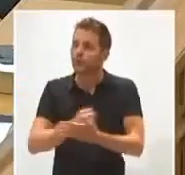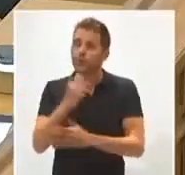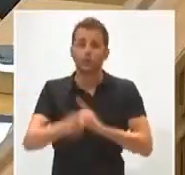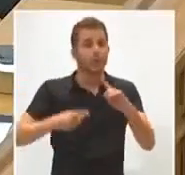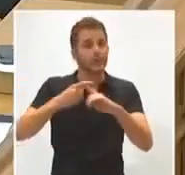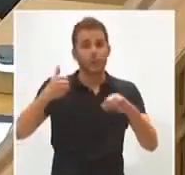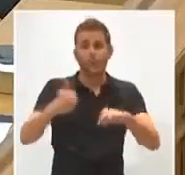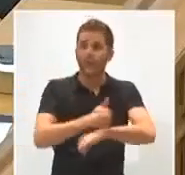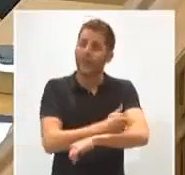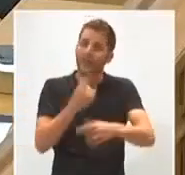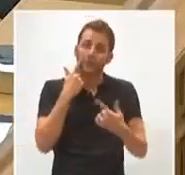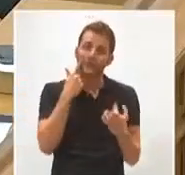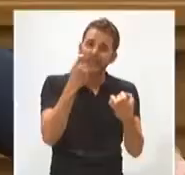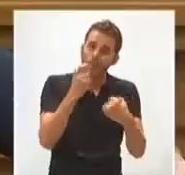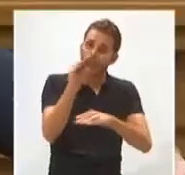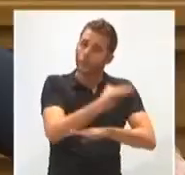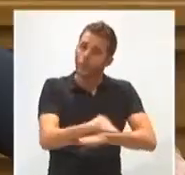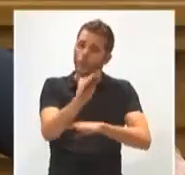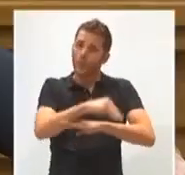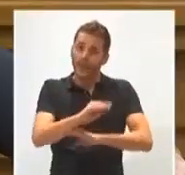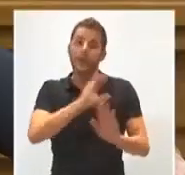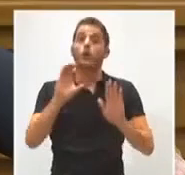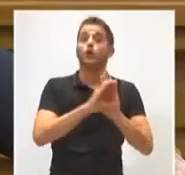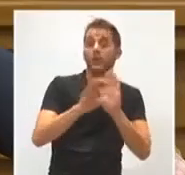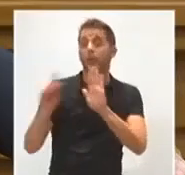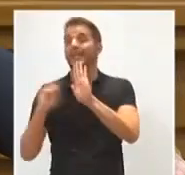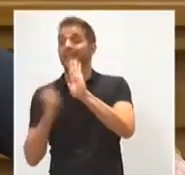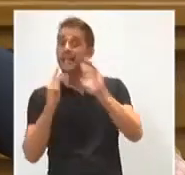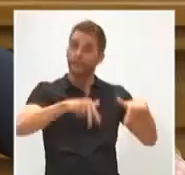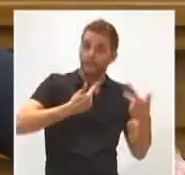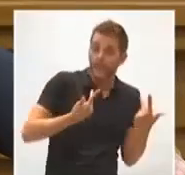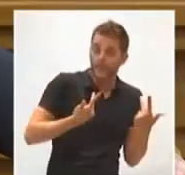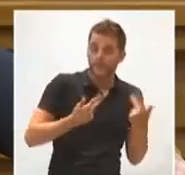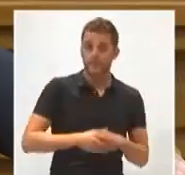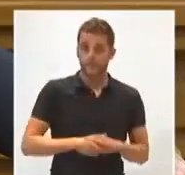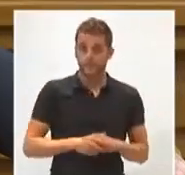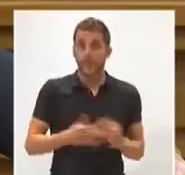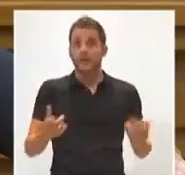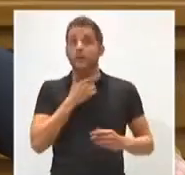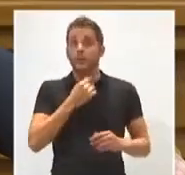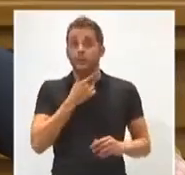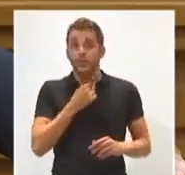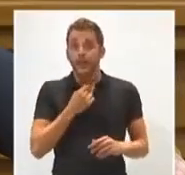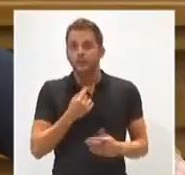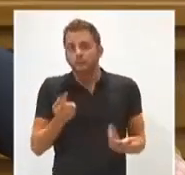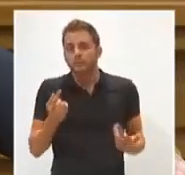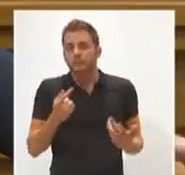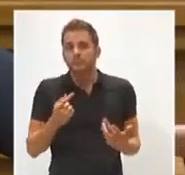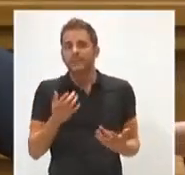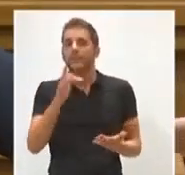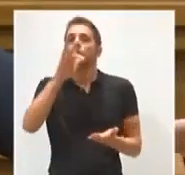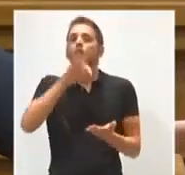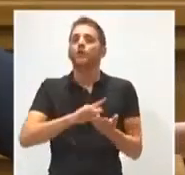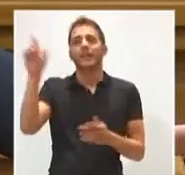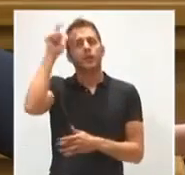nuestra gente que nos ha permitido la constitución y las leyes me hubieran gustado que hubiera habido un reforzamiento más del concepto